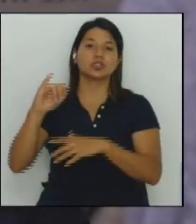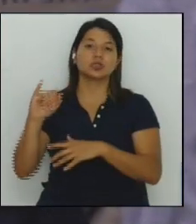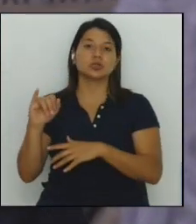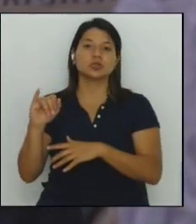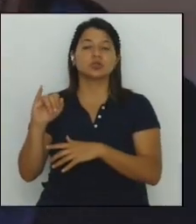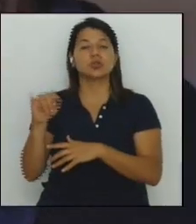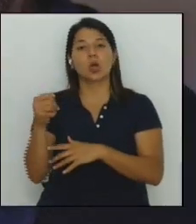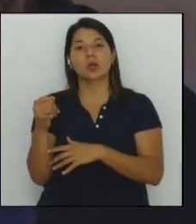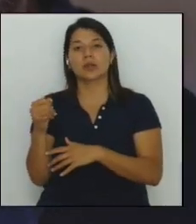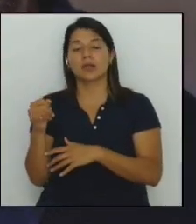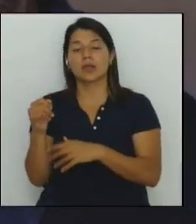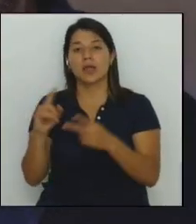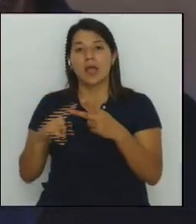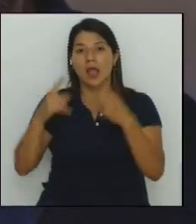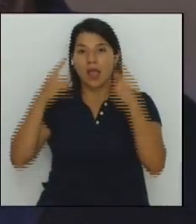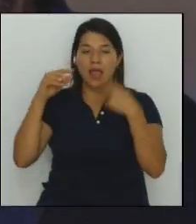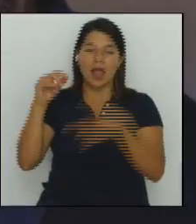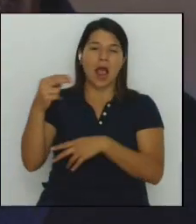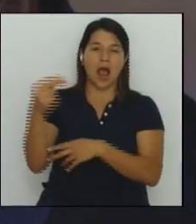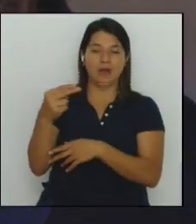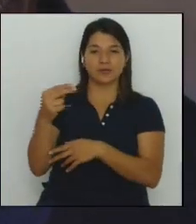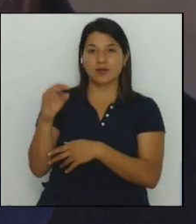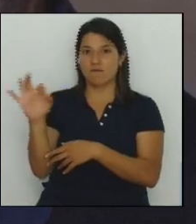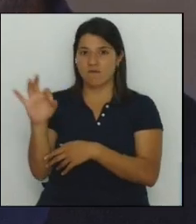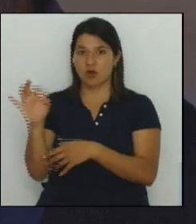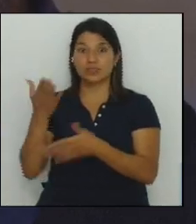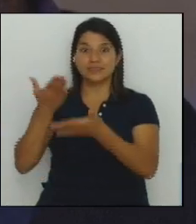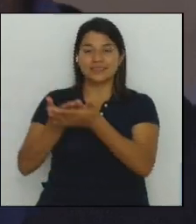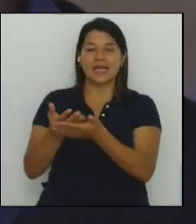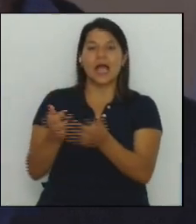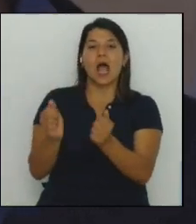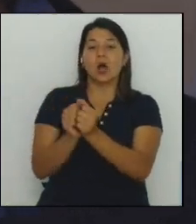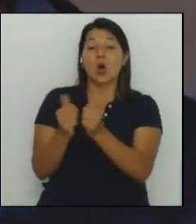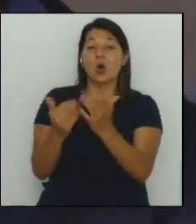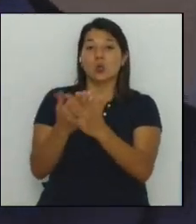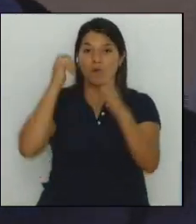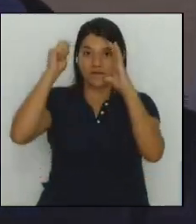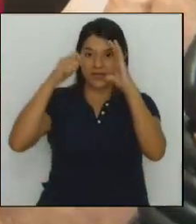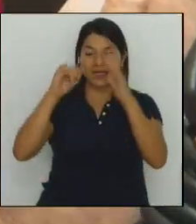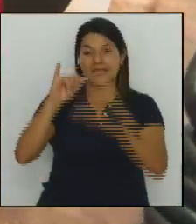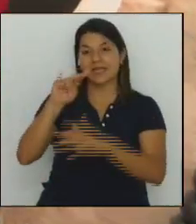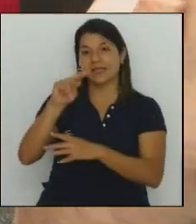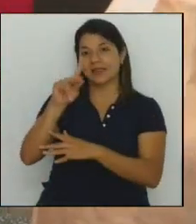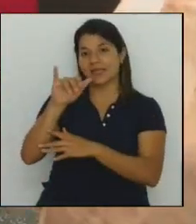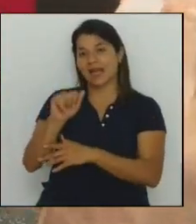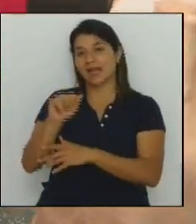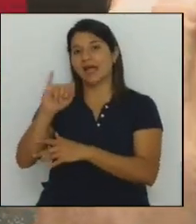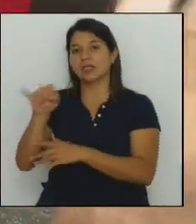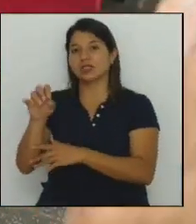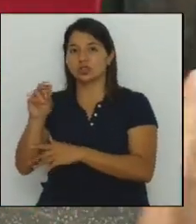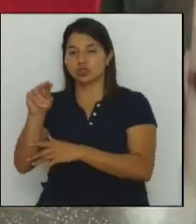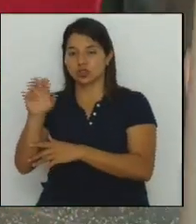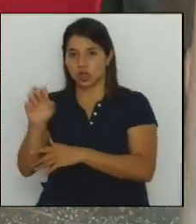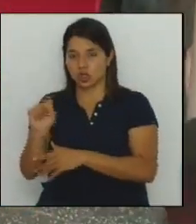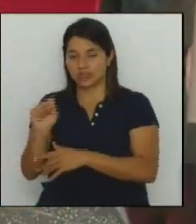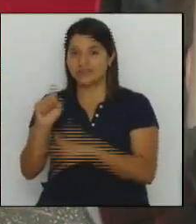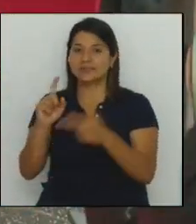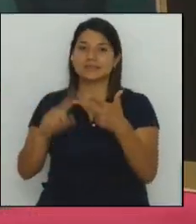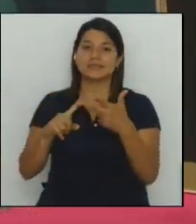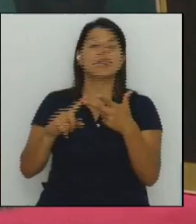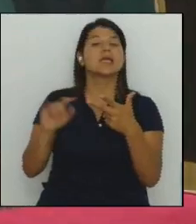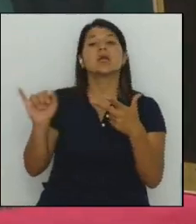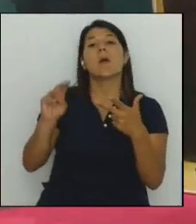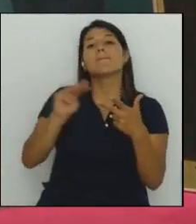Harrison Ford, que llega con el esperado estreno de Indiana Jones y El llamado del destino, o el también veterano Michael Douglas, quien a